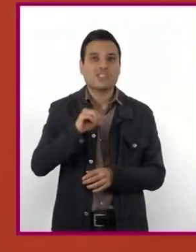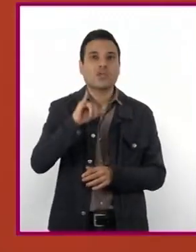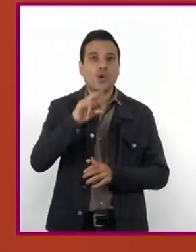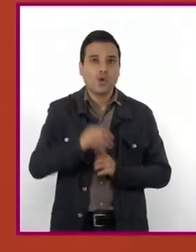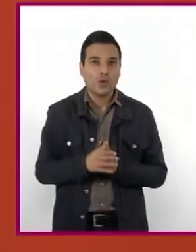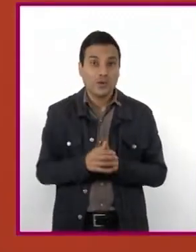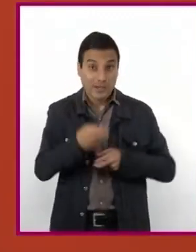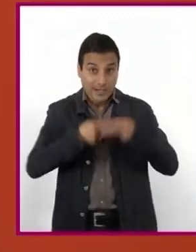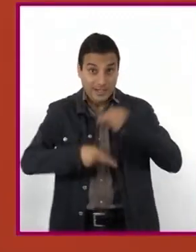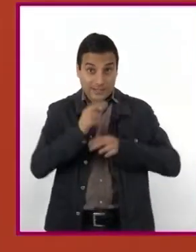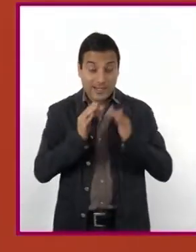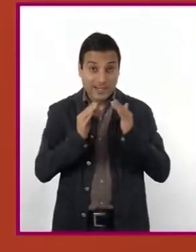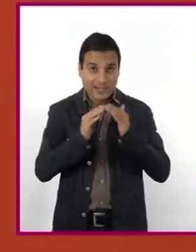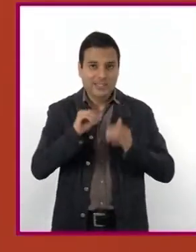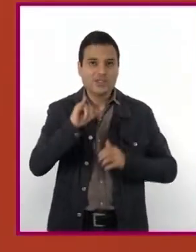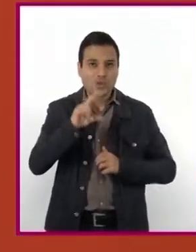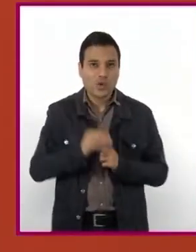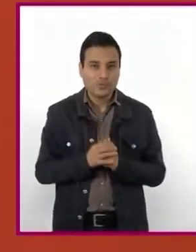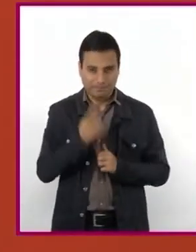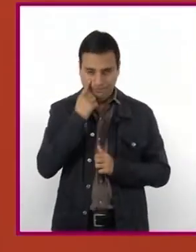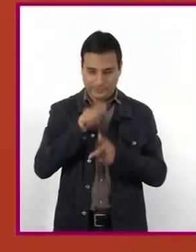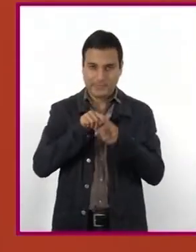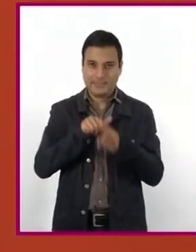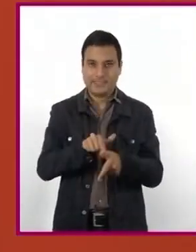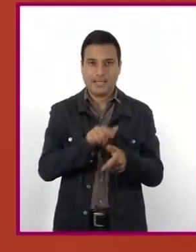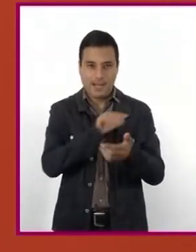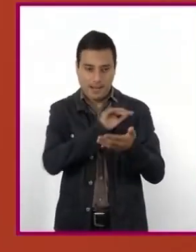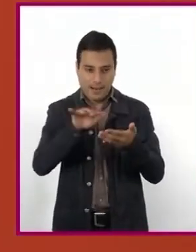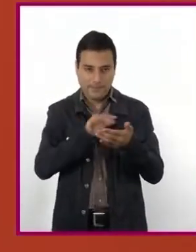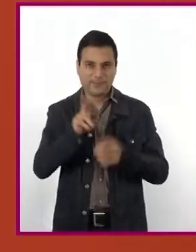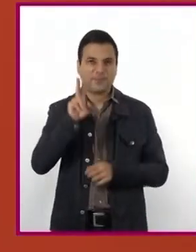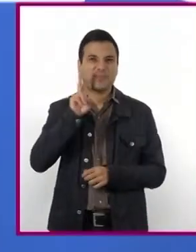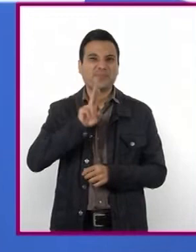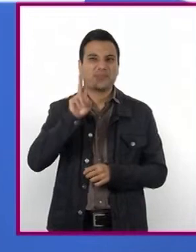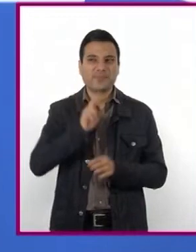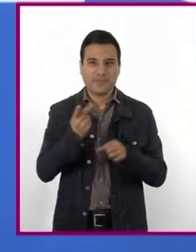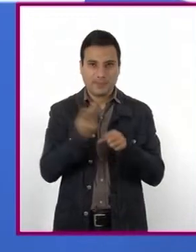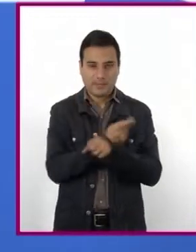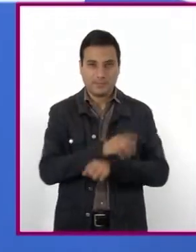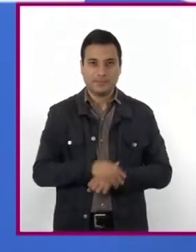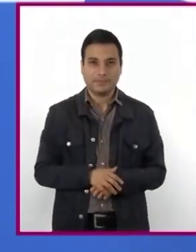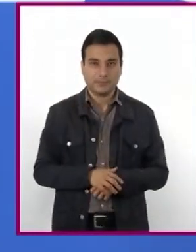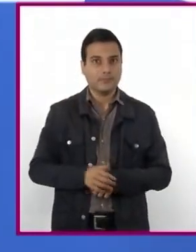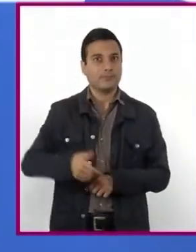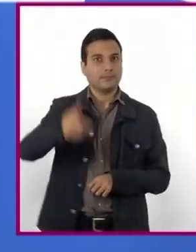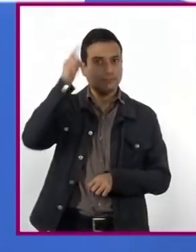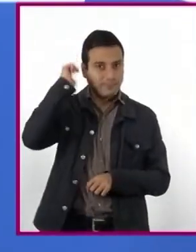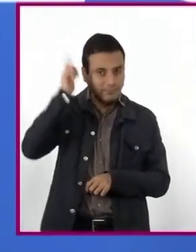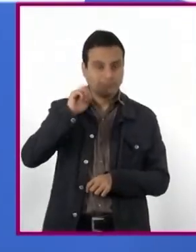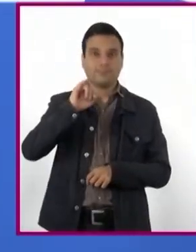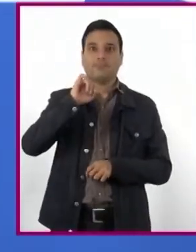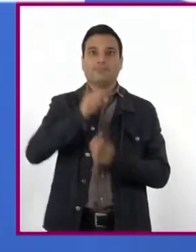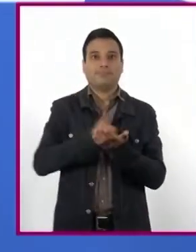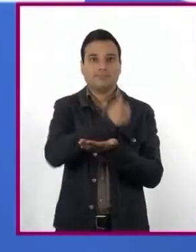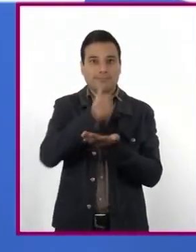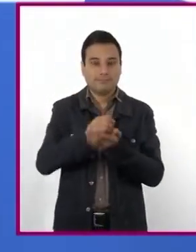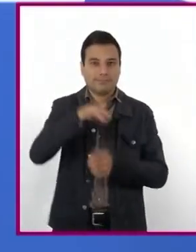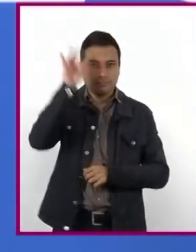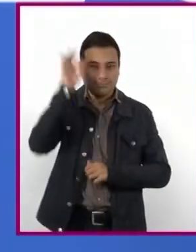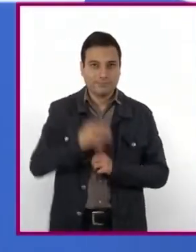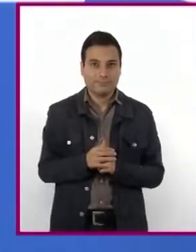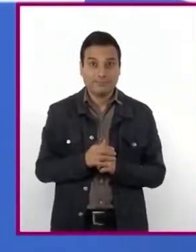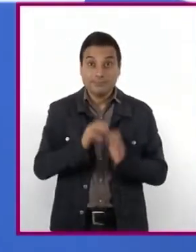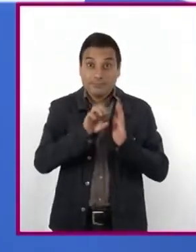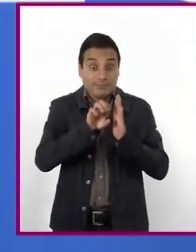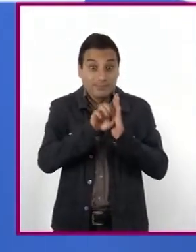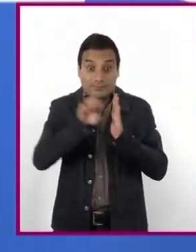regresar a casa? Sigamos leyendo para saber qué pasará. Yo espero que sí encuentre la ciudad, porque si no,